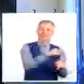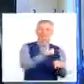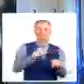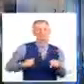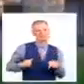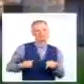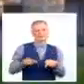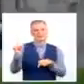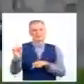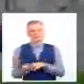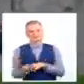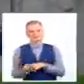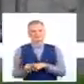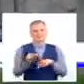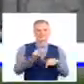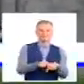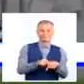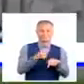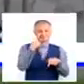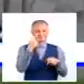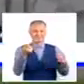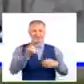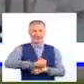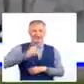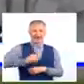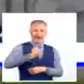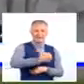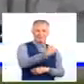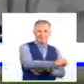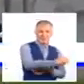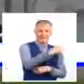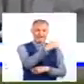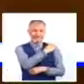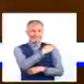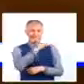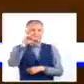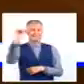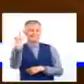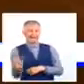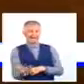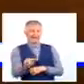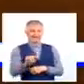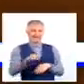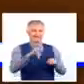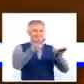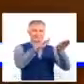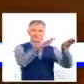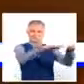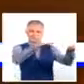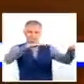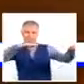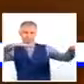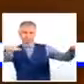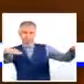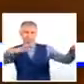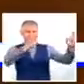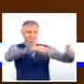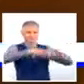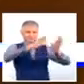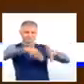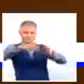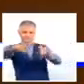Las imágenes de un convoy de camiones del ejército italiano cargados con cadáveres conmocionan hoy al mundo,